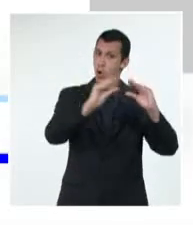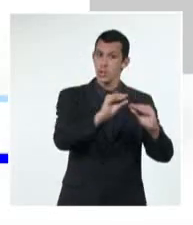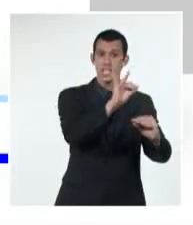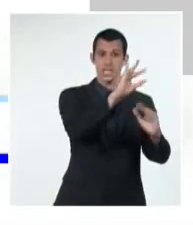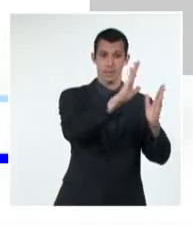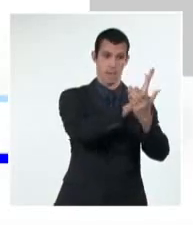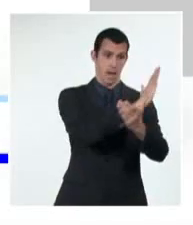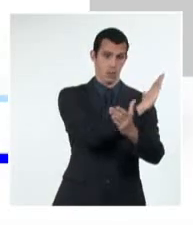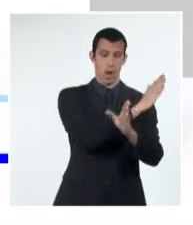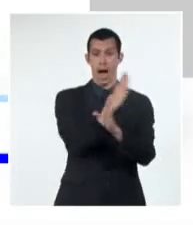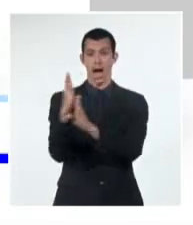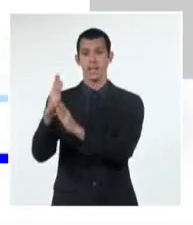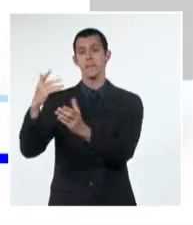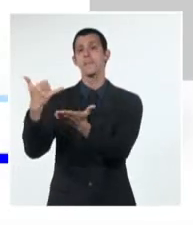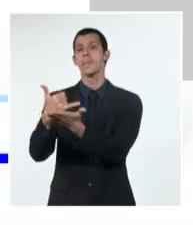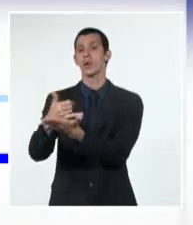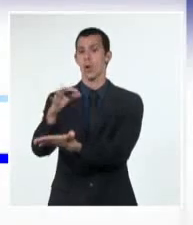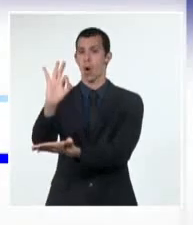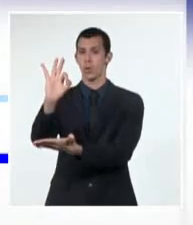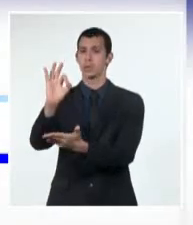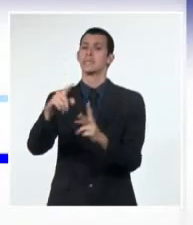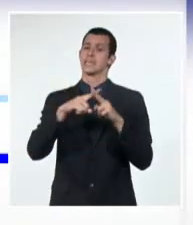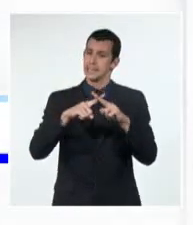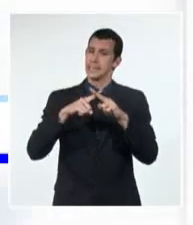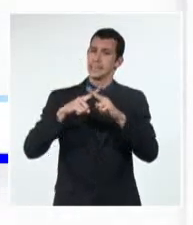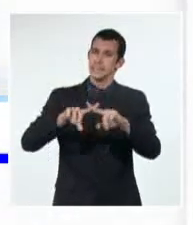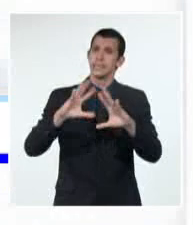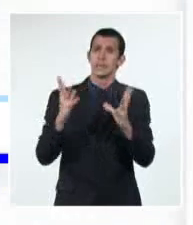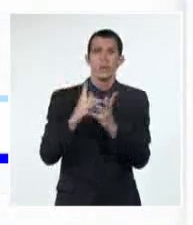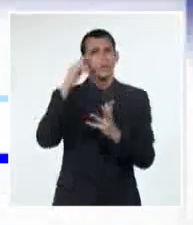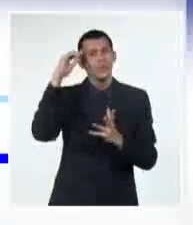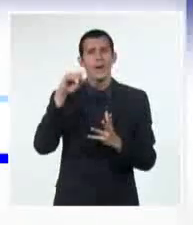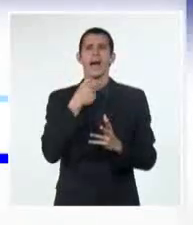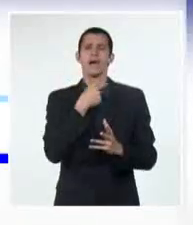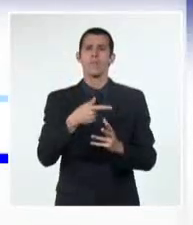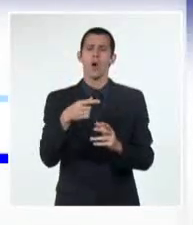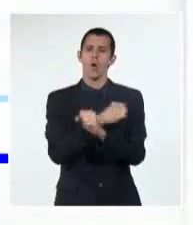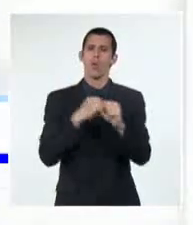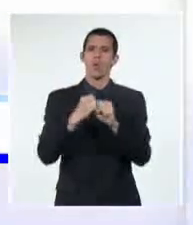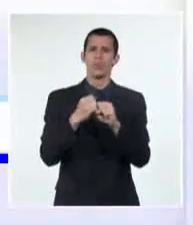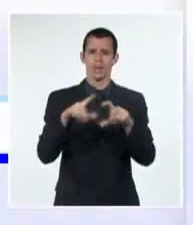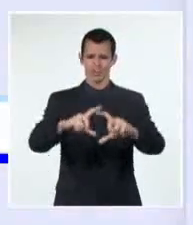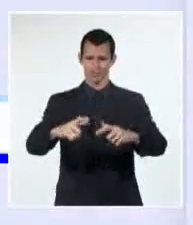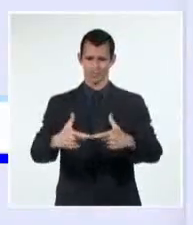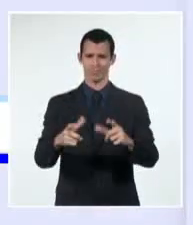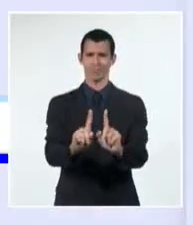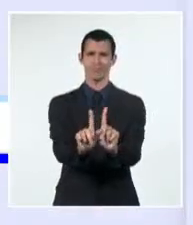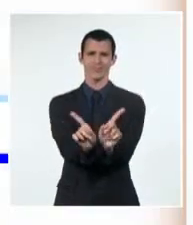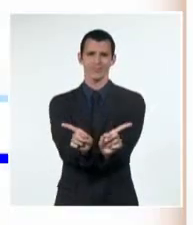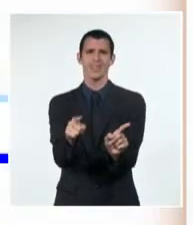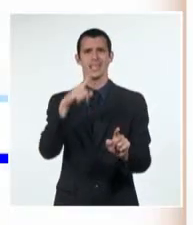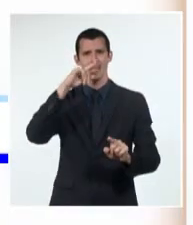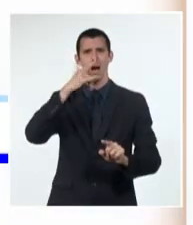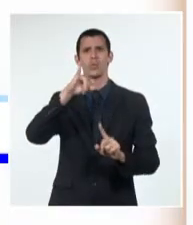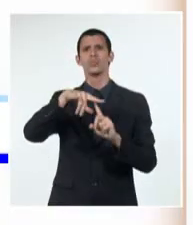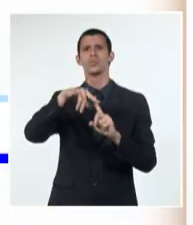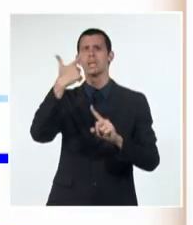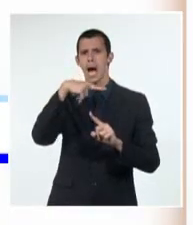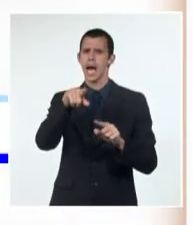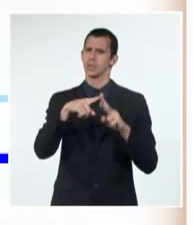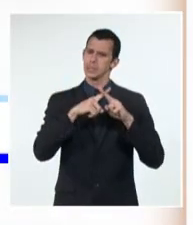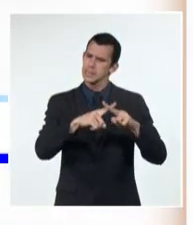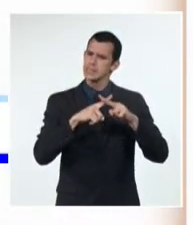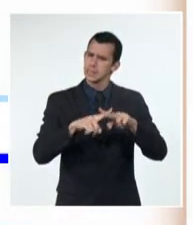se realizarán trabajos de mantenimiento en la plataforma que soporta el servicio Nauta, de acuerdo con nota publicada con el sitio web de